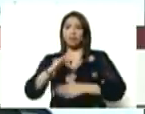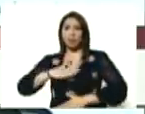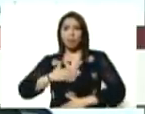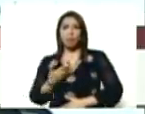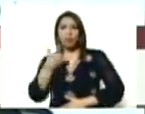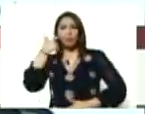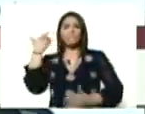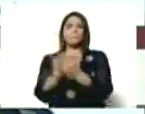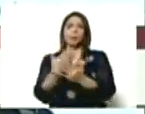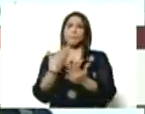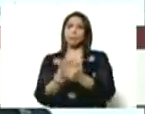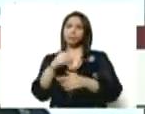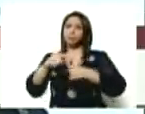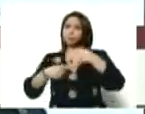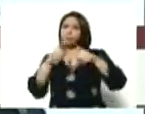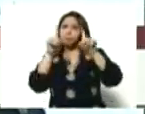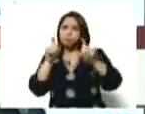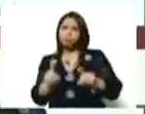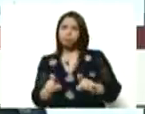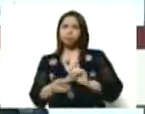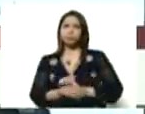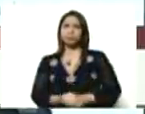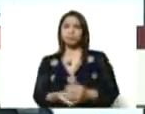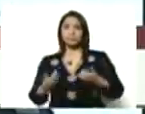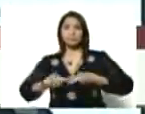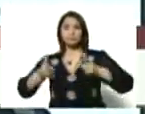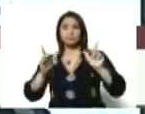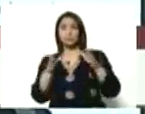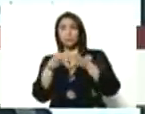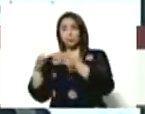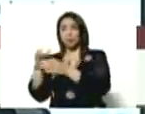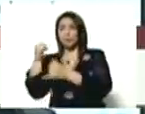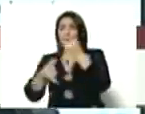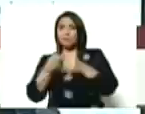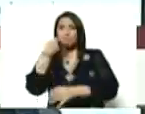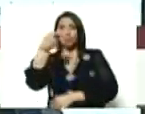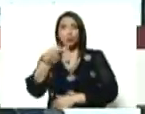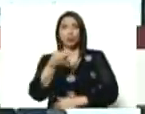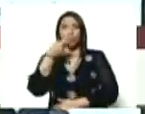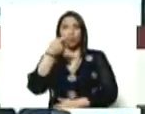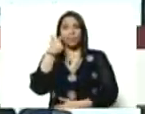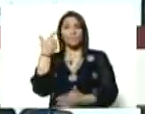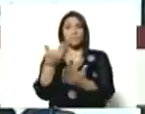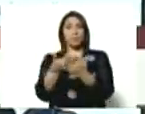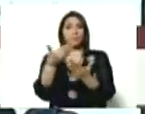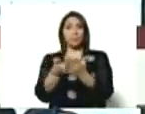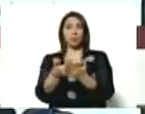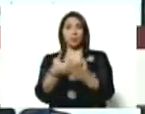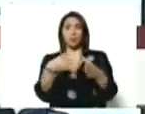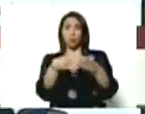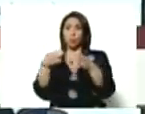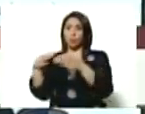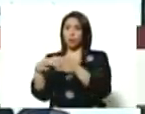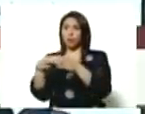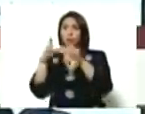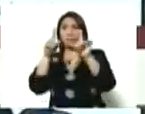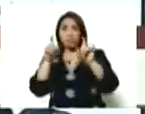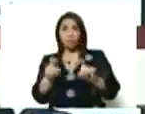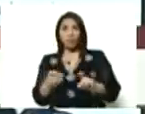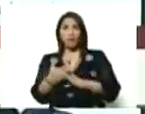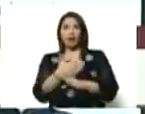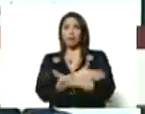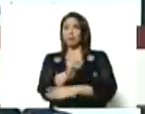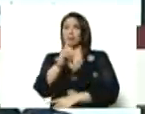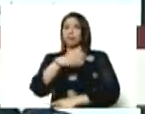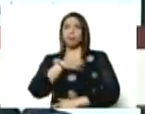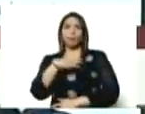en fases posteriores, permitiendo a las organizaciones con fines políticos comprobar que los componentes auditados previamente no han